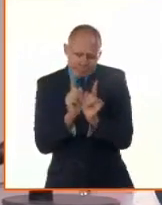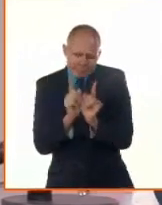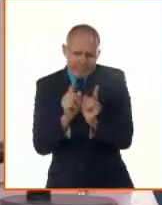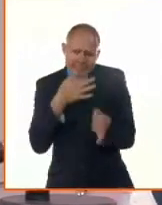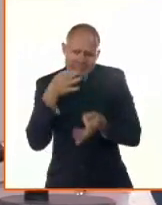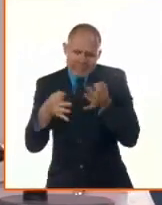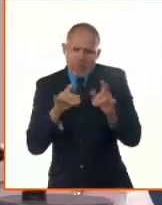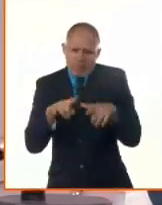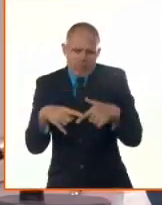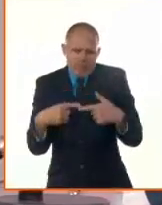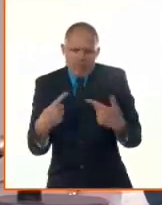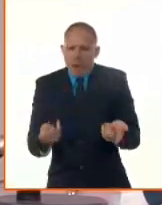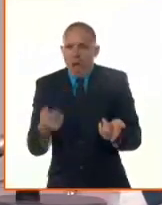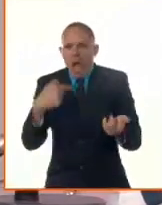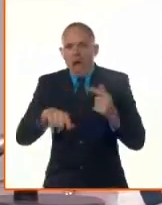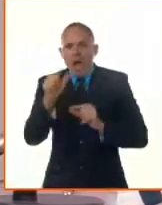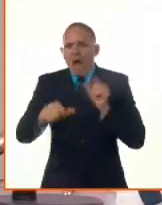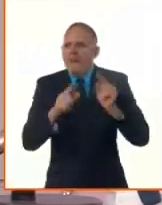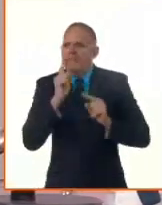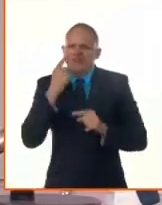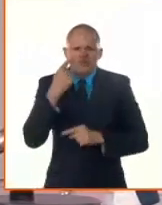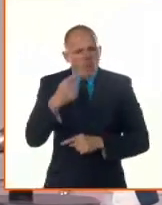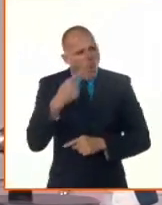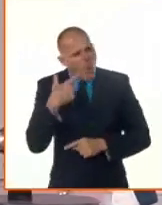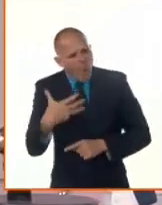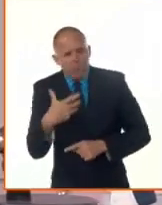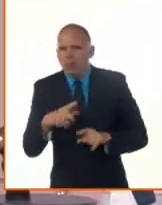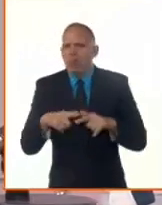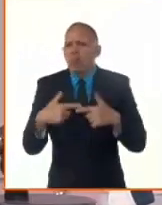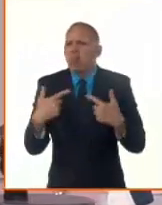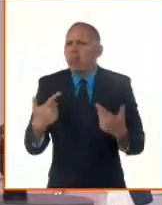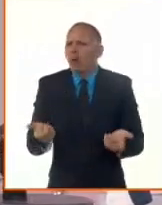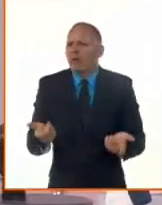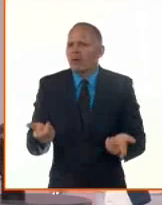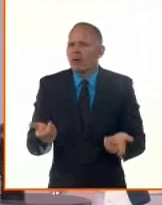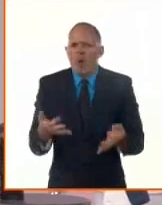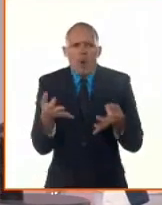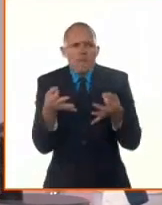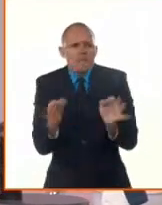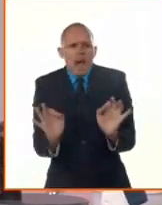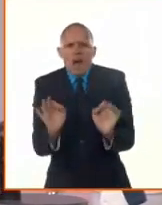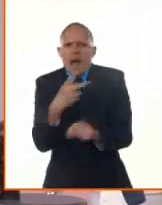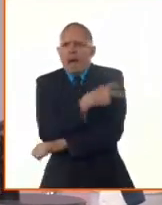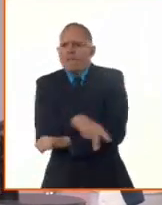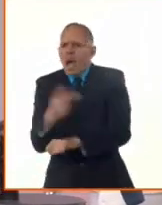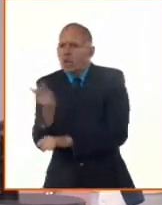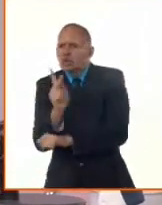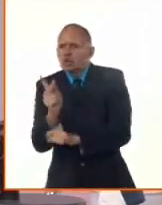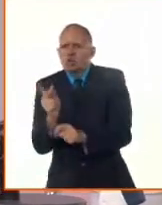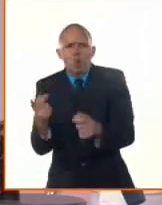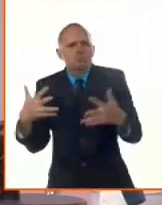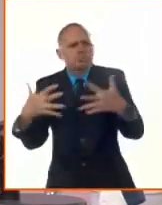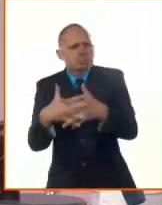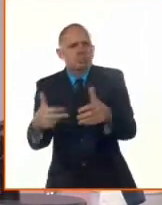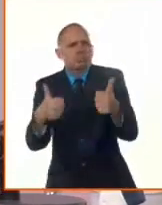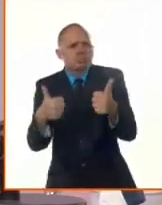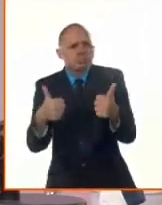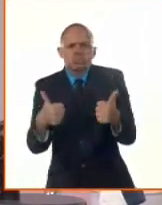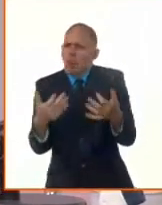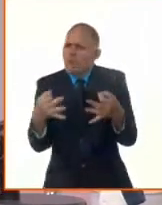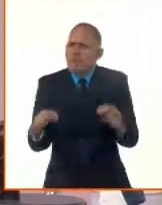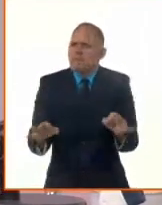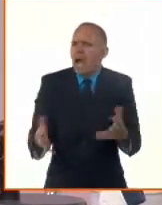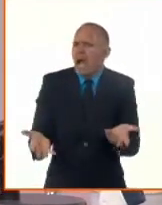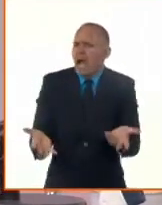qué ha suscitado tanto interés porque es tan importante esta esta noticia Mira yo quería